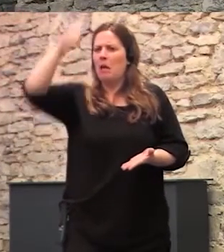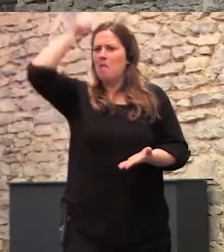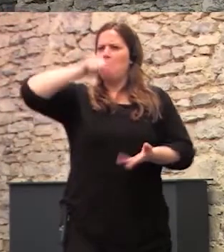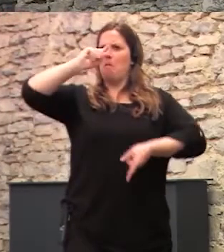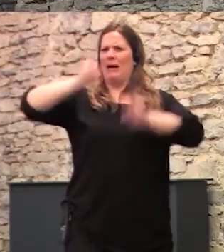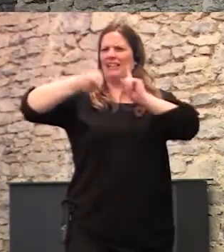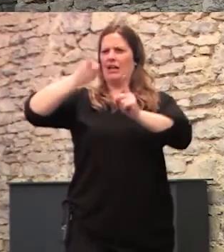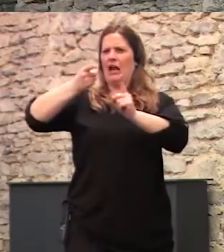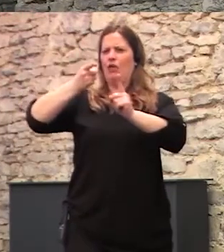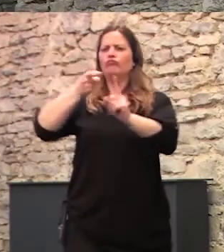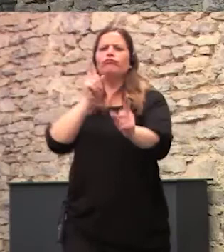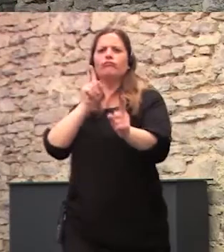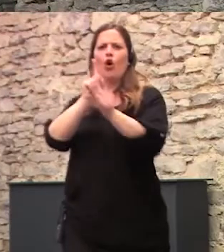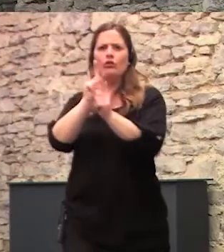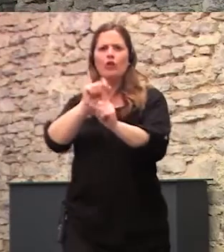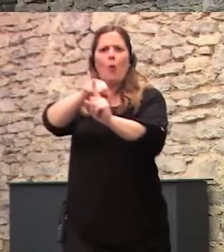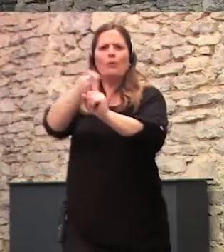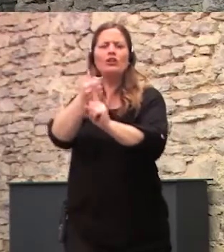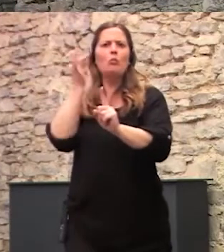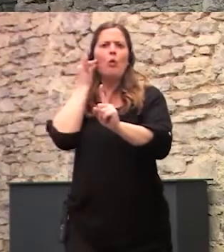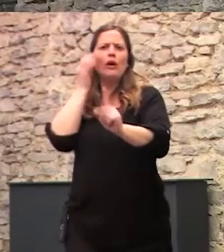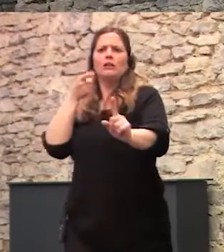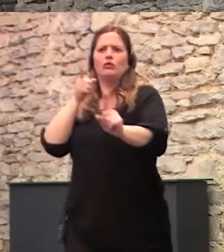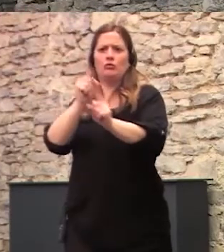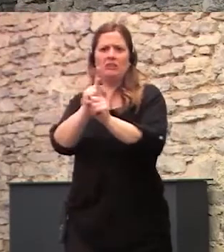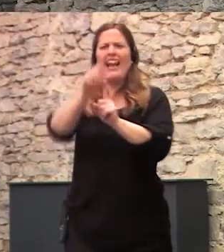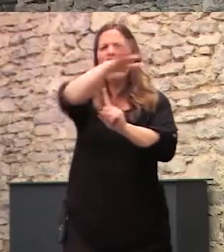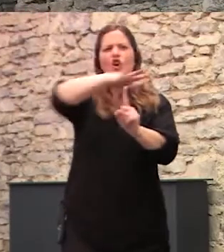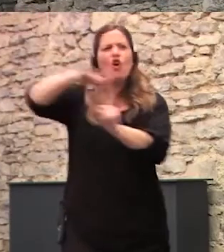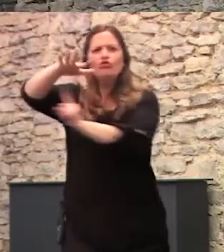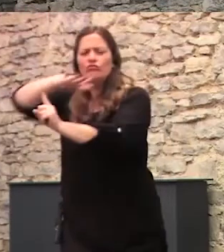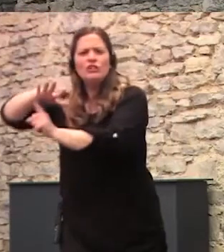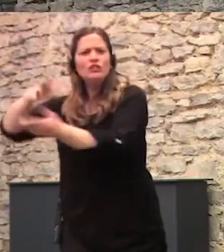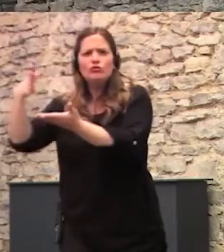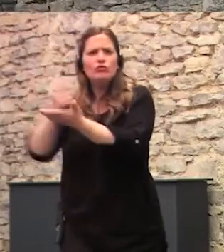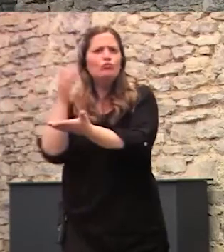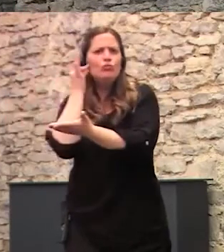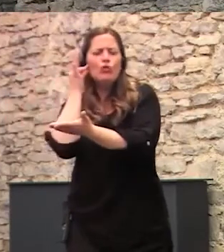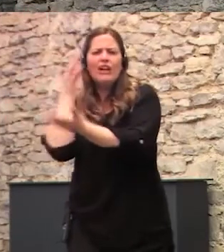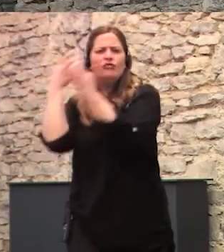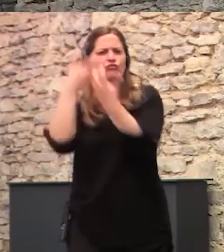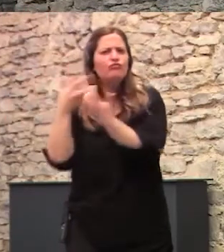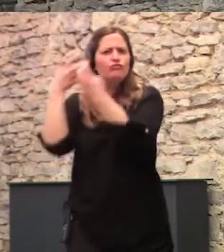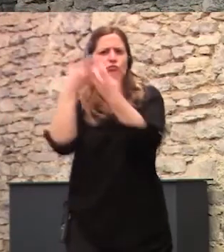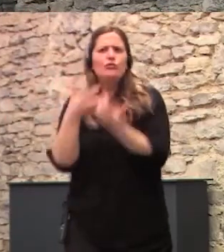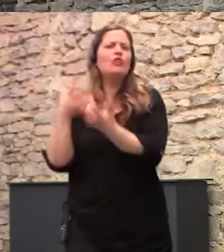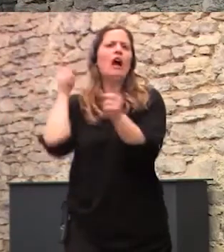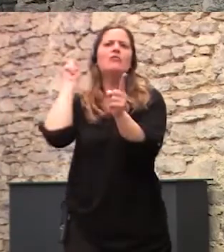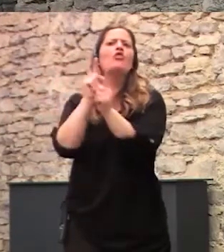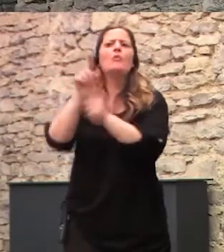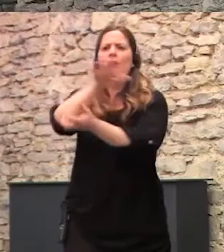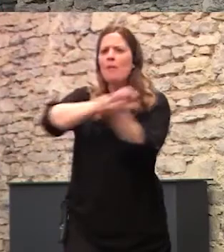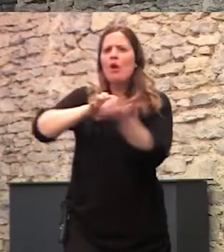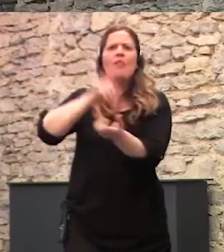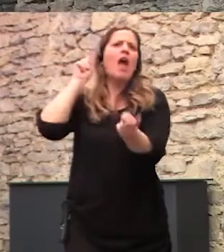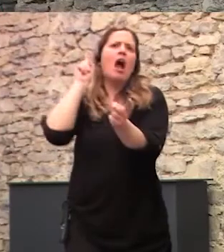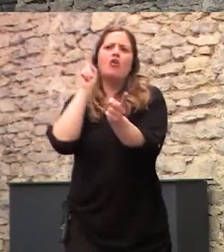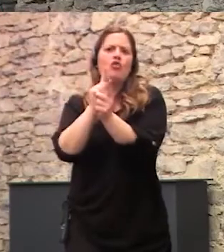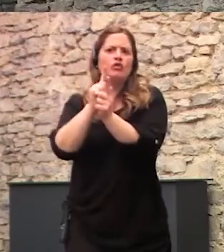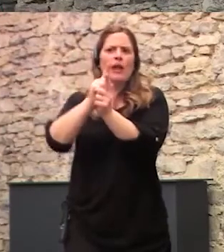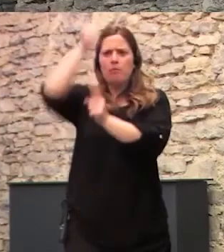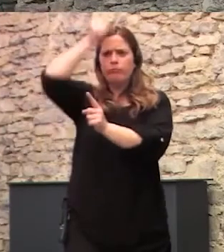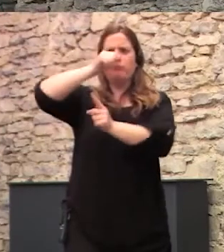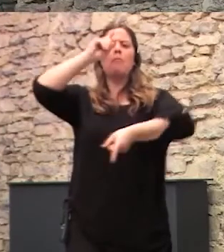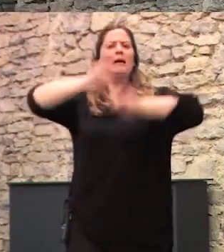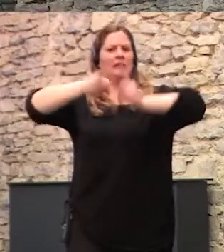la violencia, la opresión de las mujeres, que en todos los contextos las mujeres están luchando contra la violencia, contra el patriarcado en general. Y eso hay que